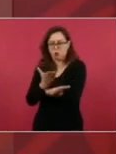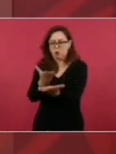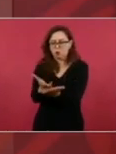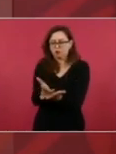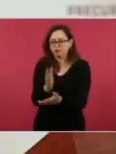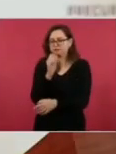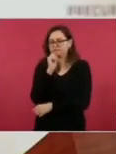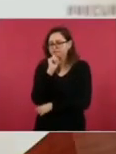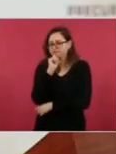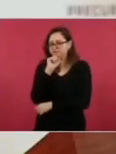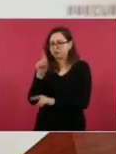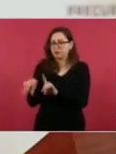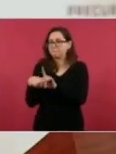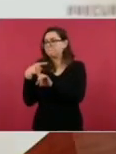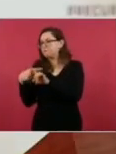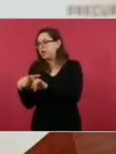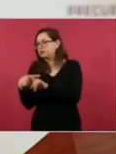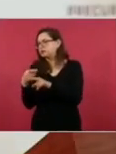ahí